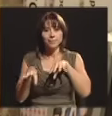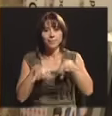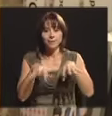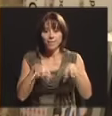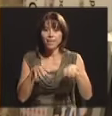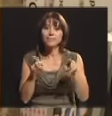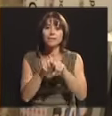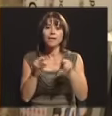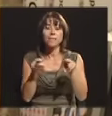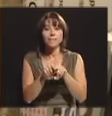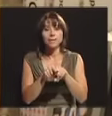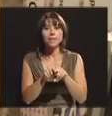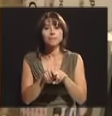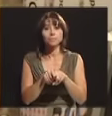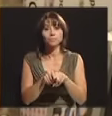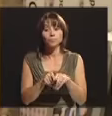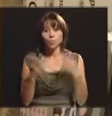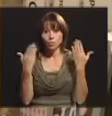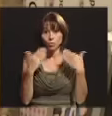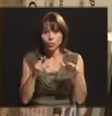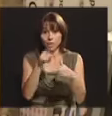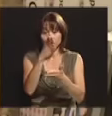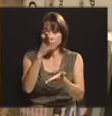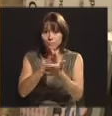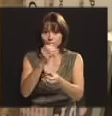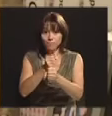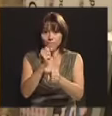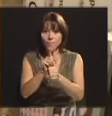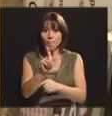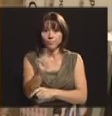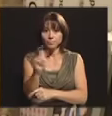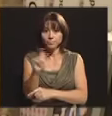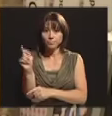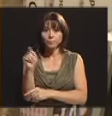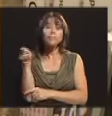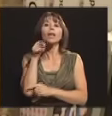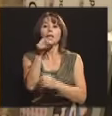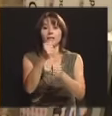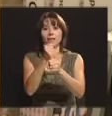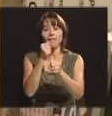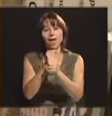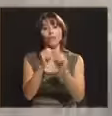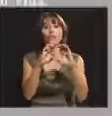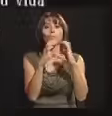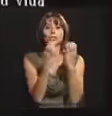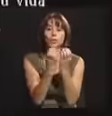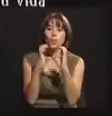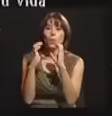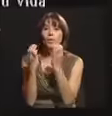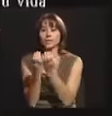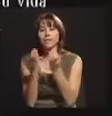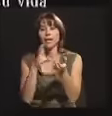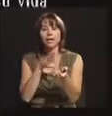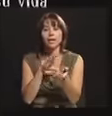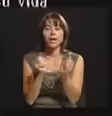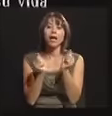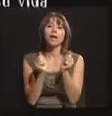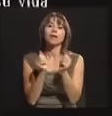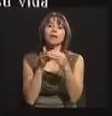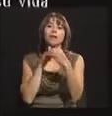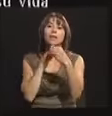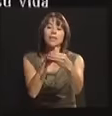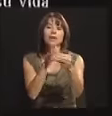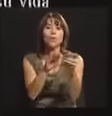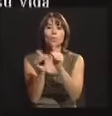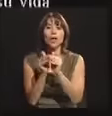actividades y también después de que se pension No ella ha trabajado en comisiones con la clínica como líder comunal